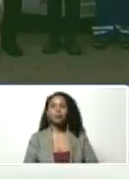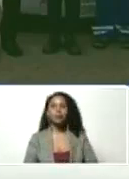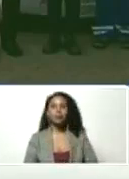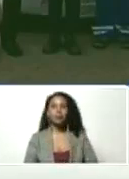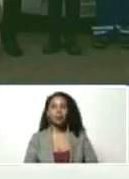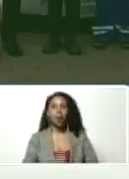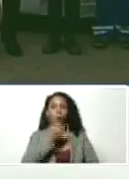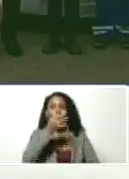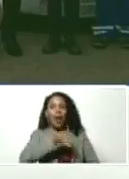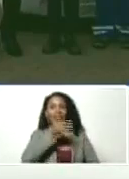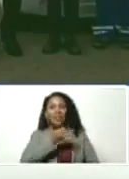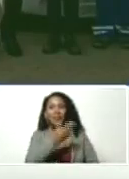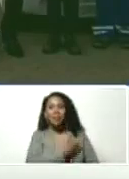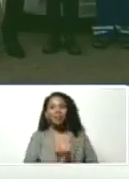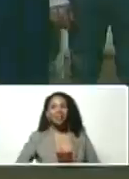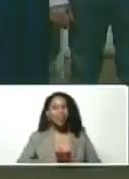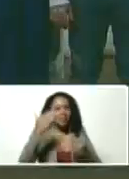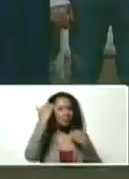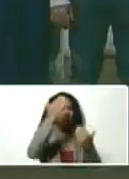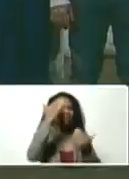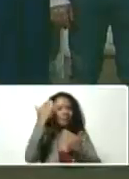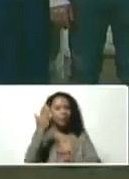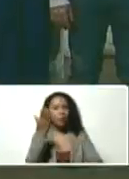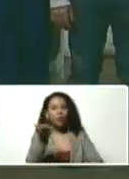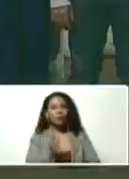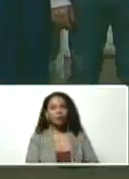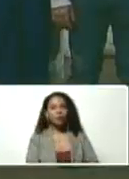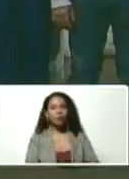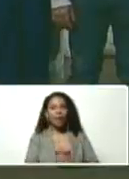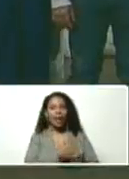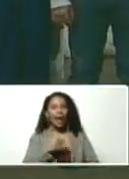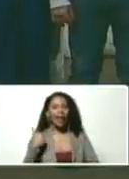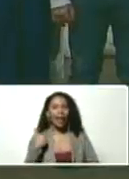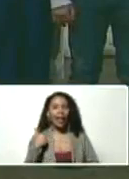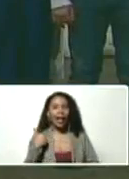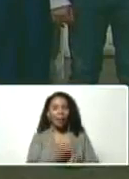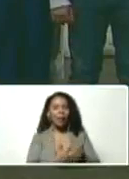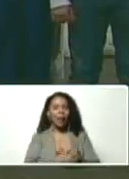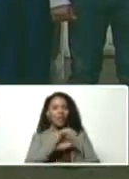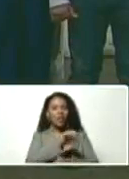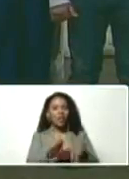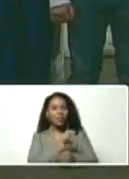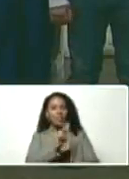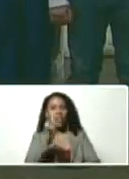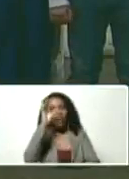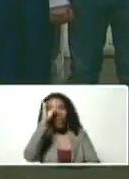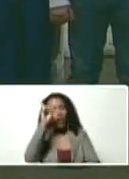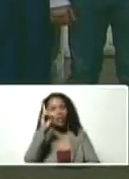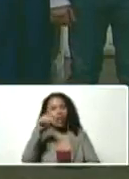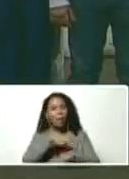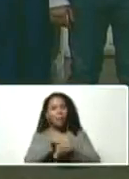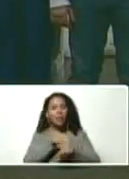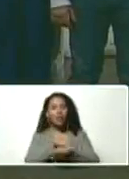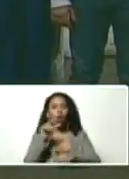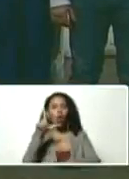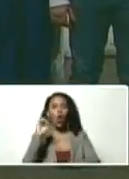Buenas tardes, presidente. Saludos a usted, a la querida hermana vicepresidenta ejecutiva Delcy Rodríguez, al ministro